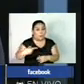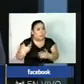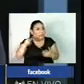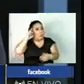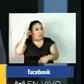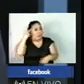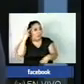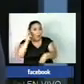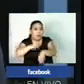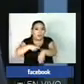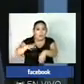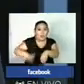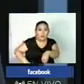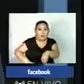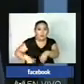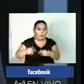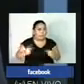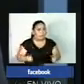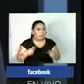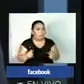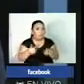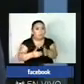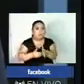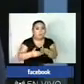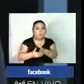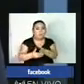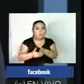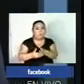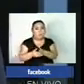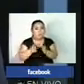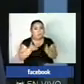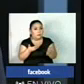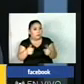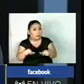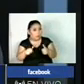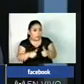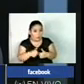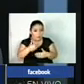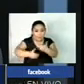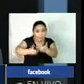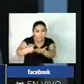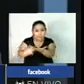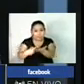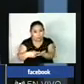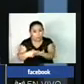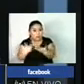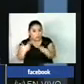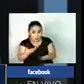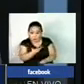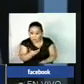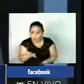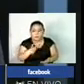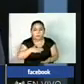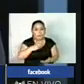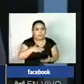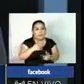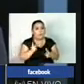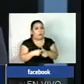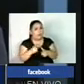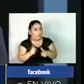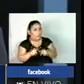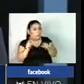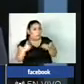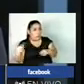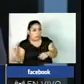tarde esto hay que entrarles rápido y en la medida que más rápido y más pronto tengamos los recursos en esa medida